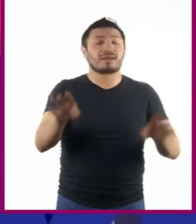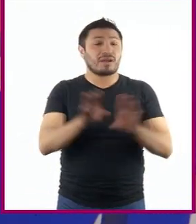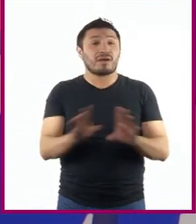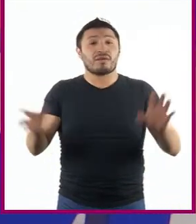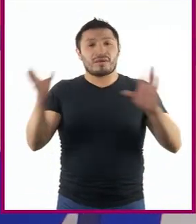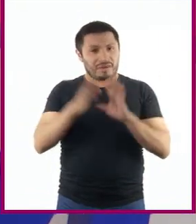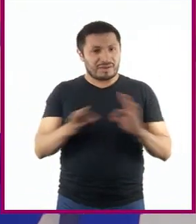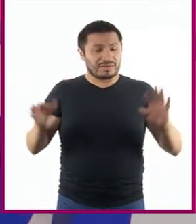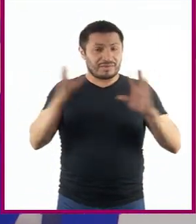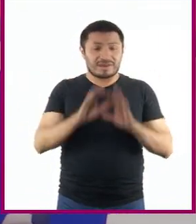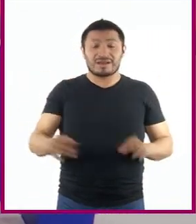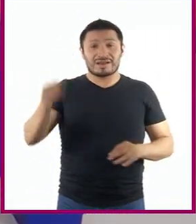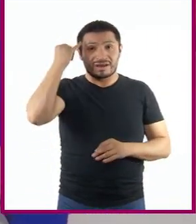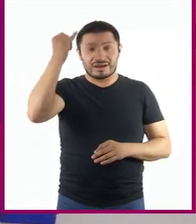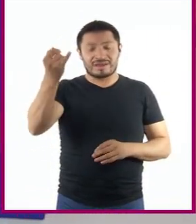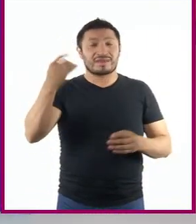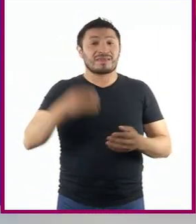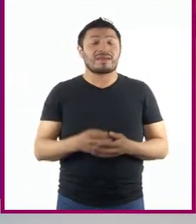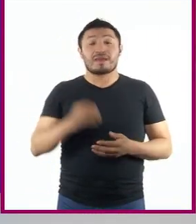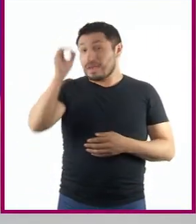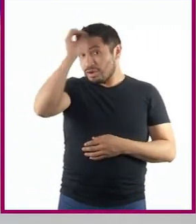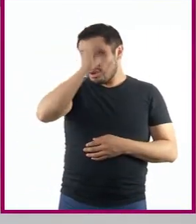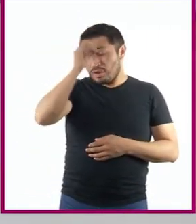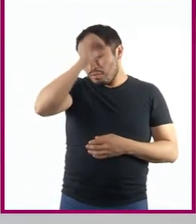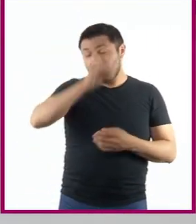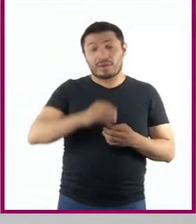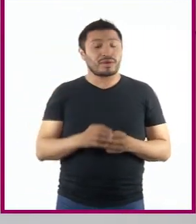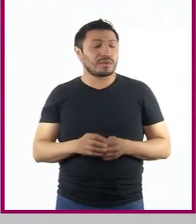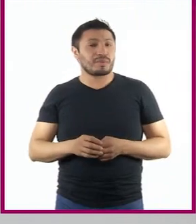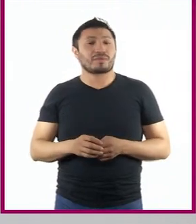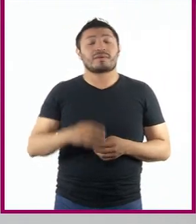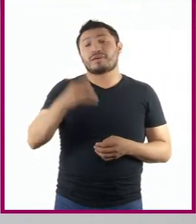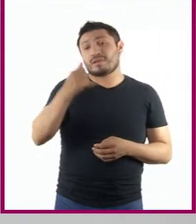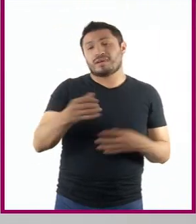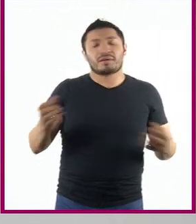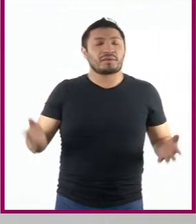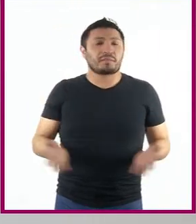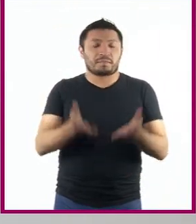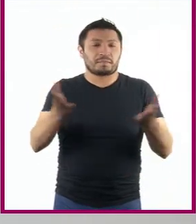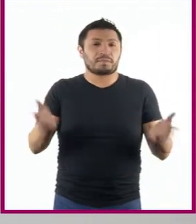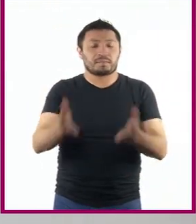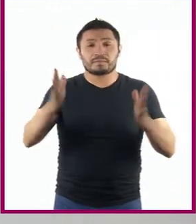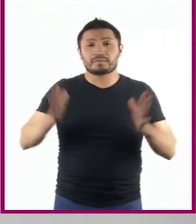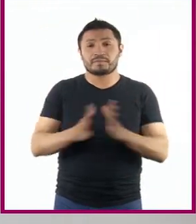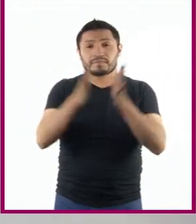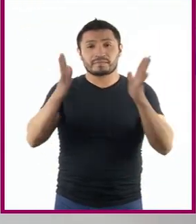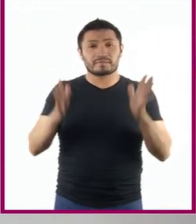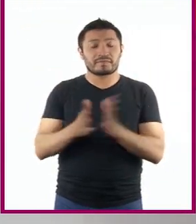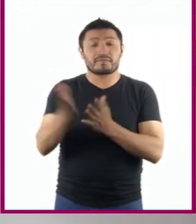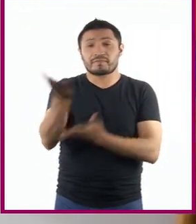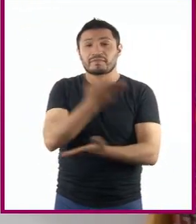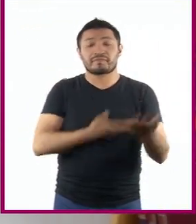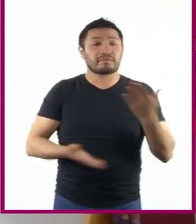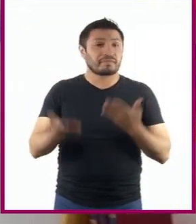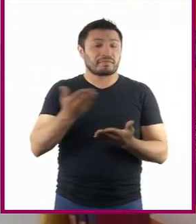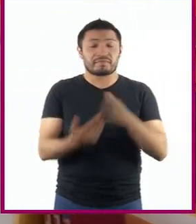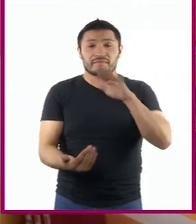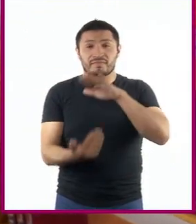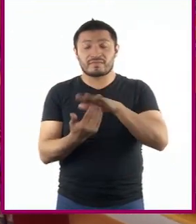argumentos con base en un punto de vista y con ello enriquecer las participaciones al intervenir en una